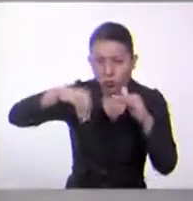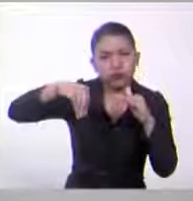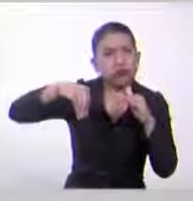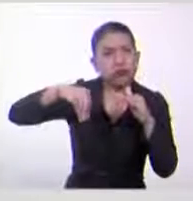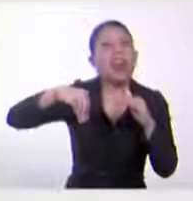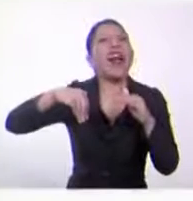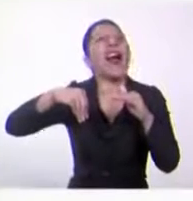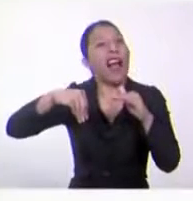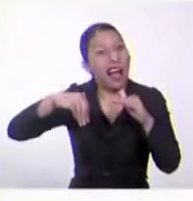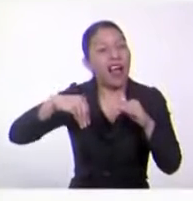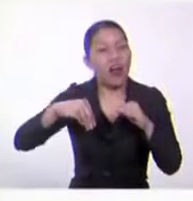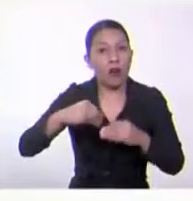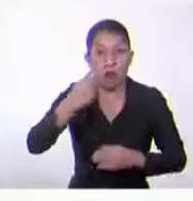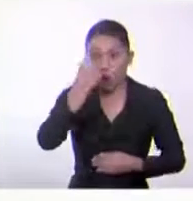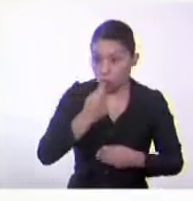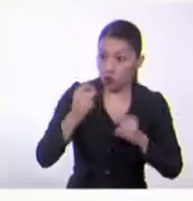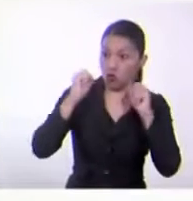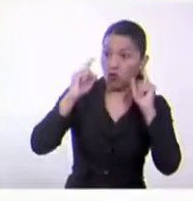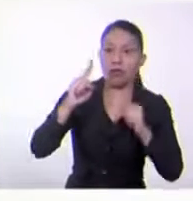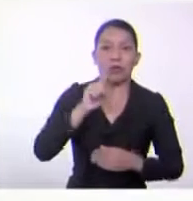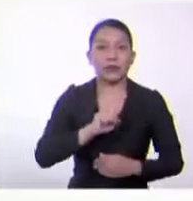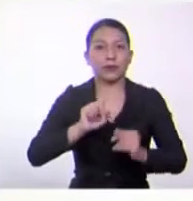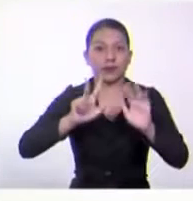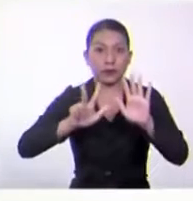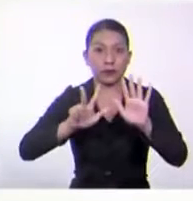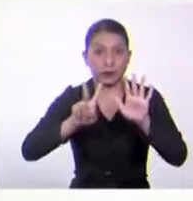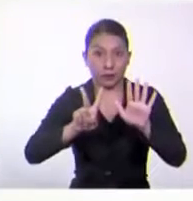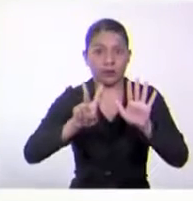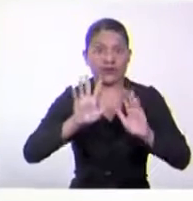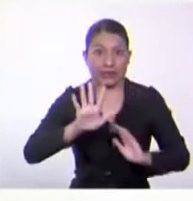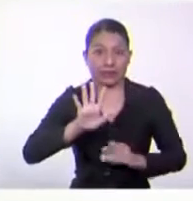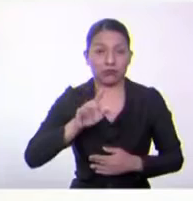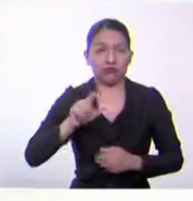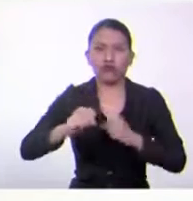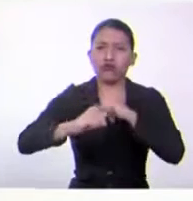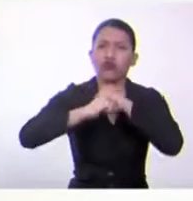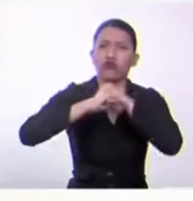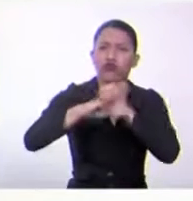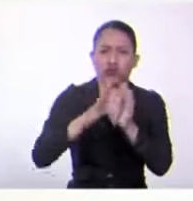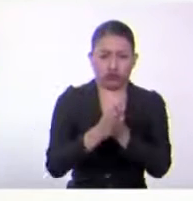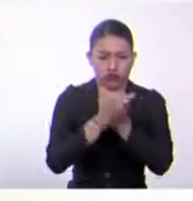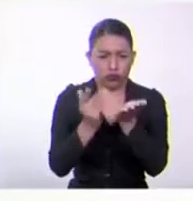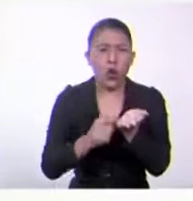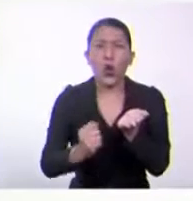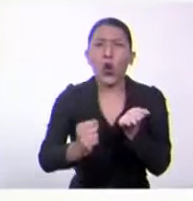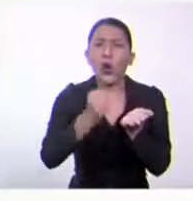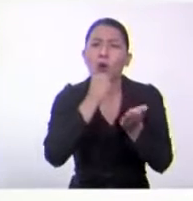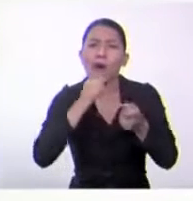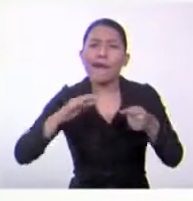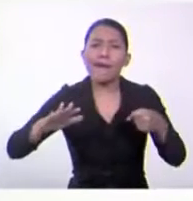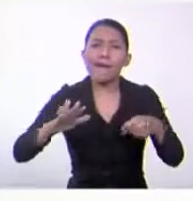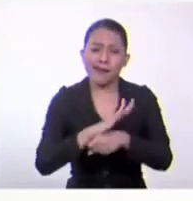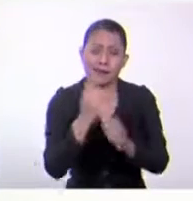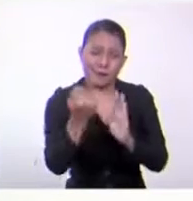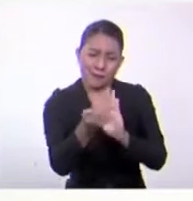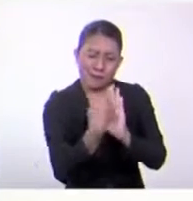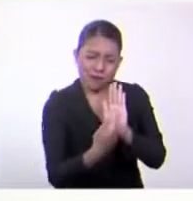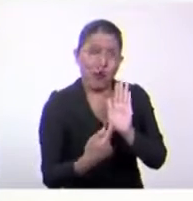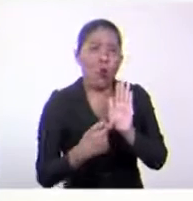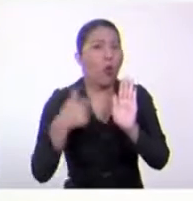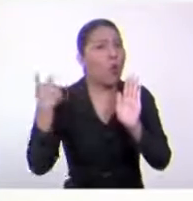estaba fascinado y en 1875 publica un tratado completo e ilustrado de todas